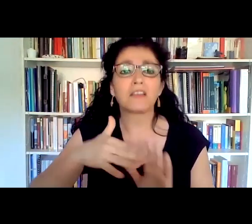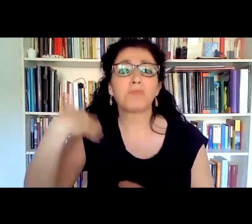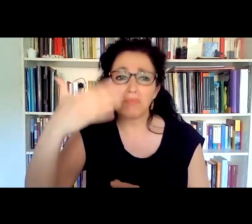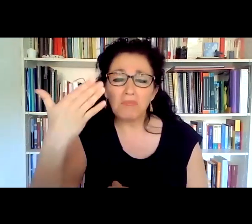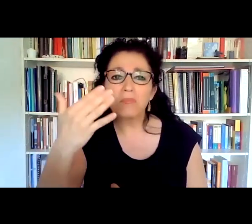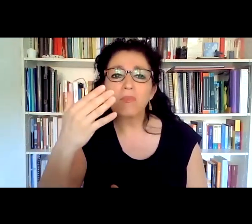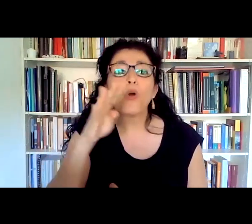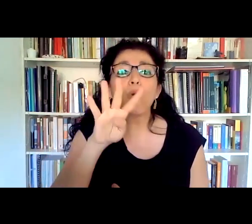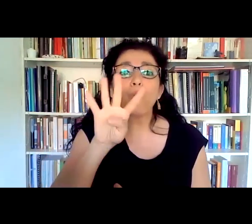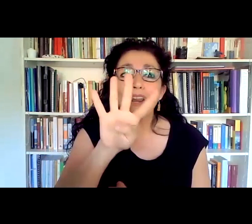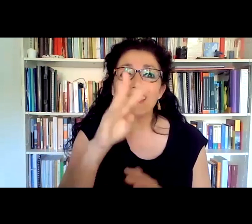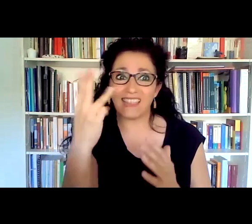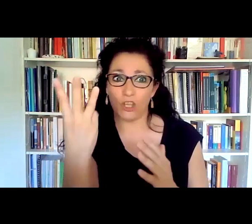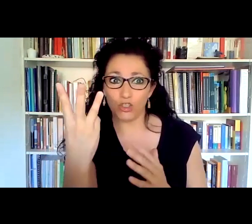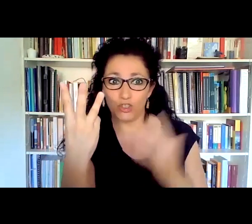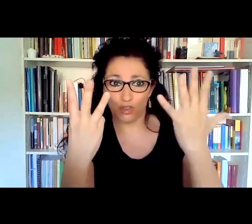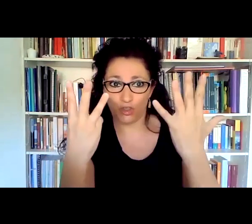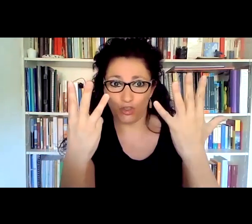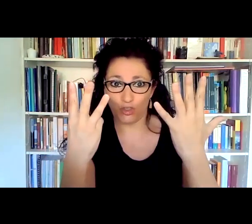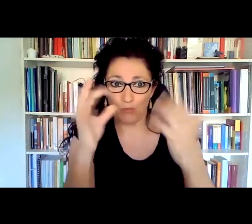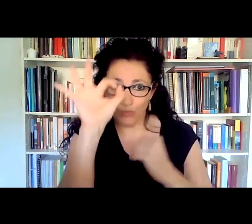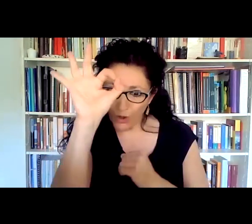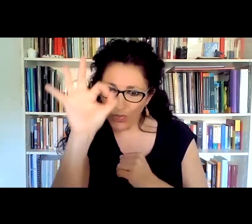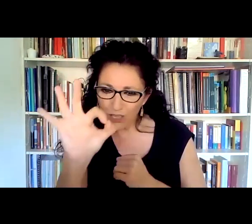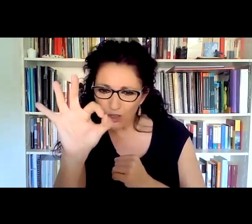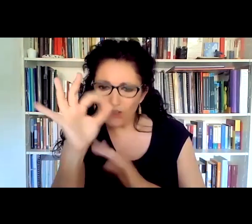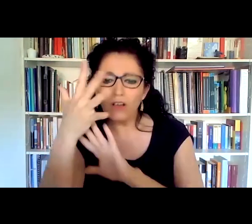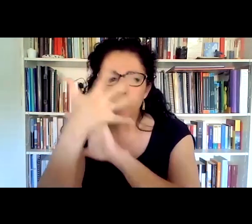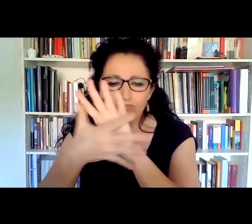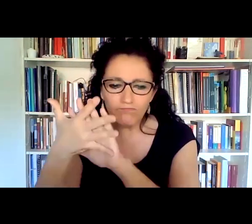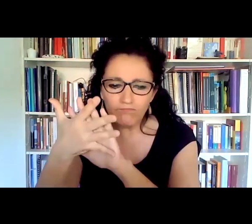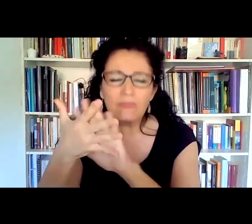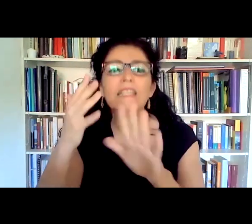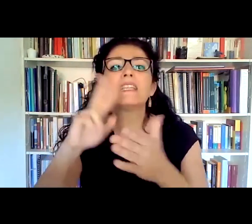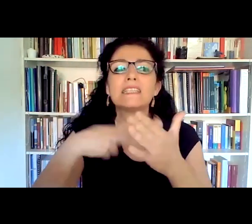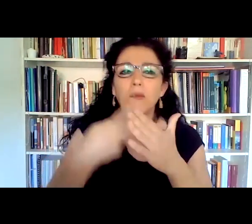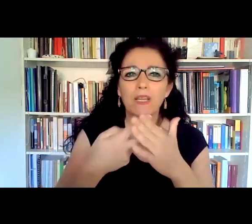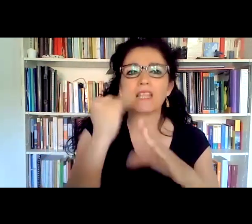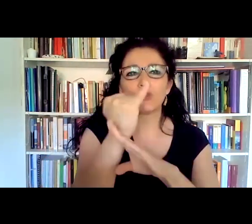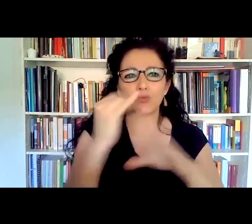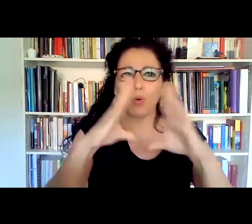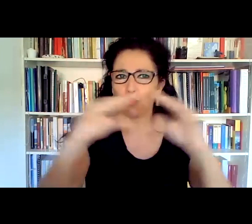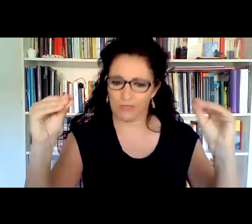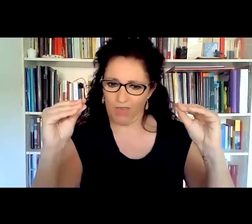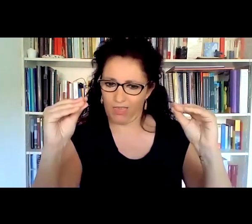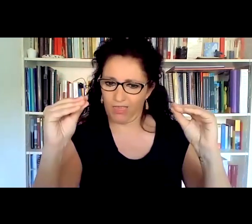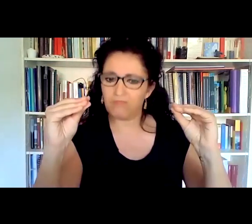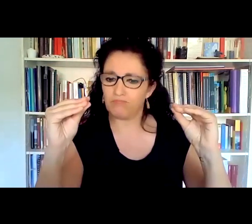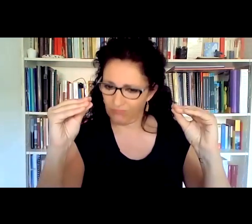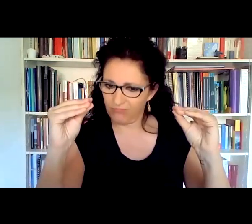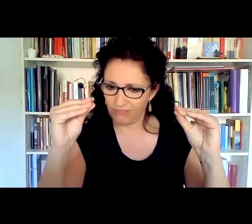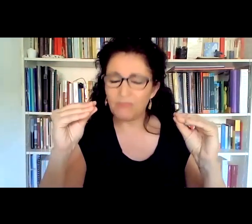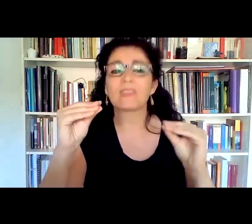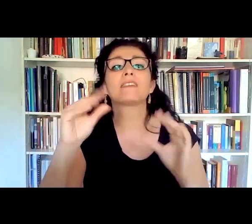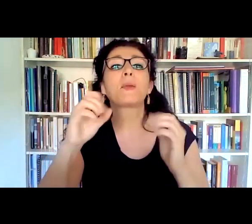adquirido, la han utilizado en los colegios, el 48% han contado con